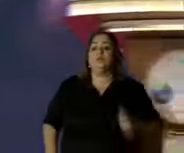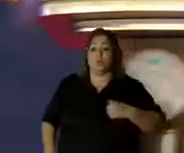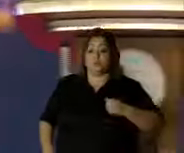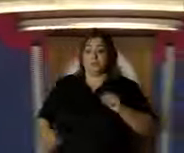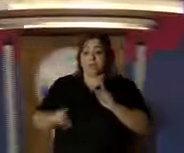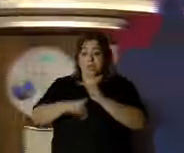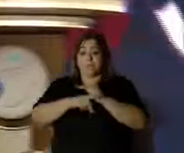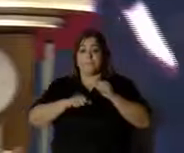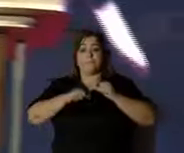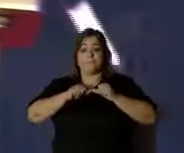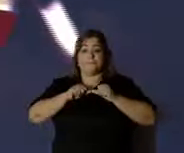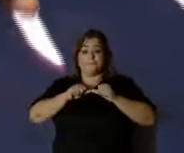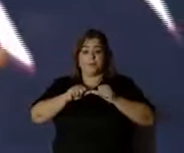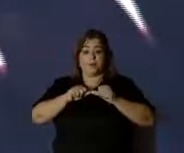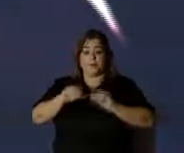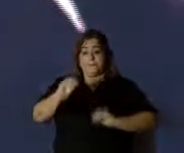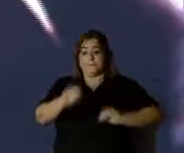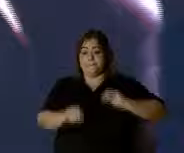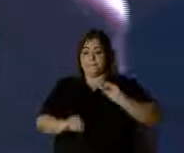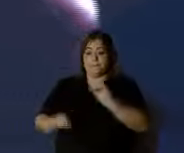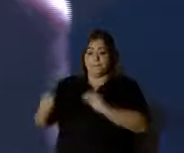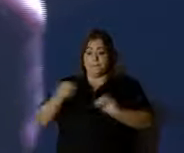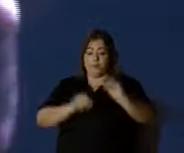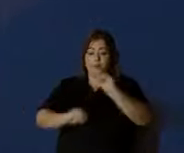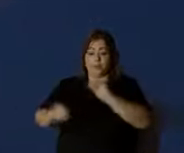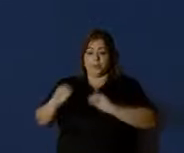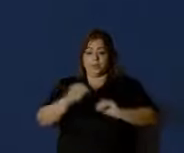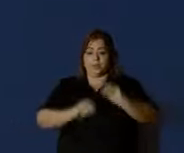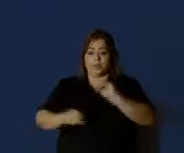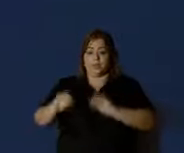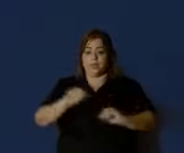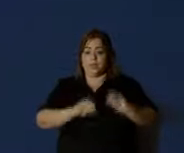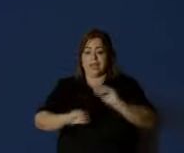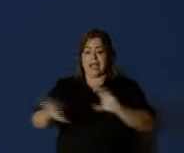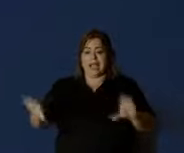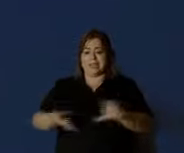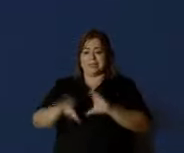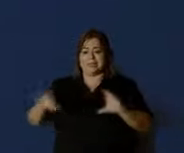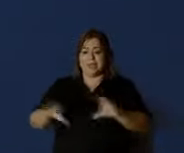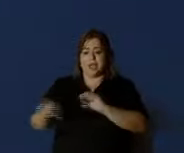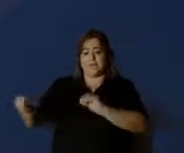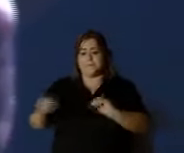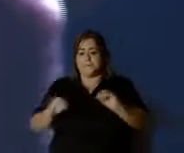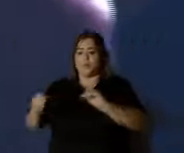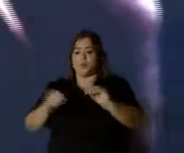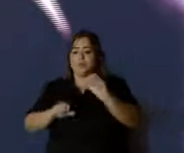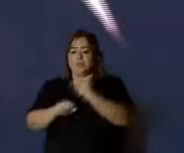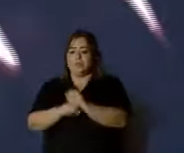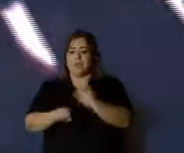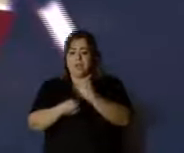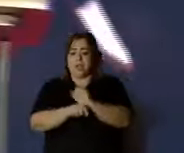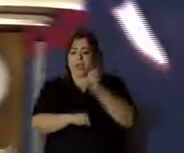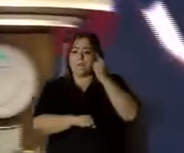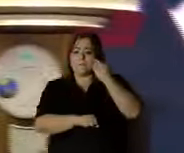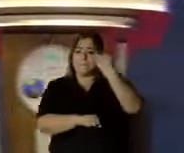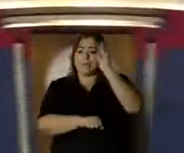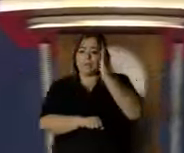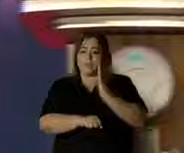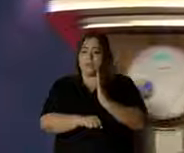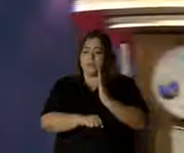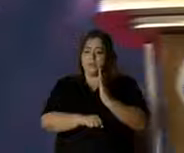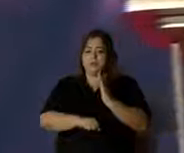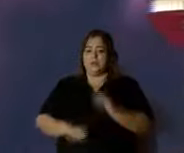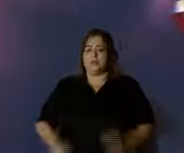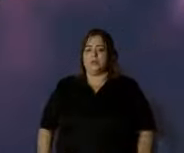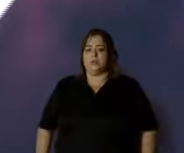movimiento, mantente en movimiento, mantente en movimiento. Hay que hacer algo, hay que moverse, hay que trabajar para el Señor, aleluya.